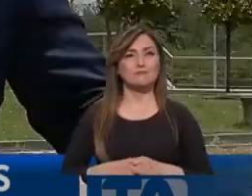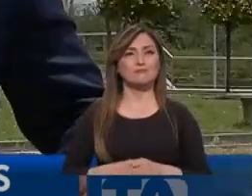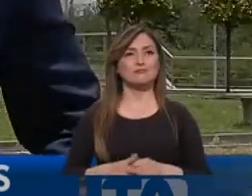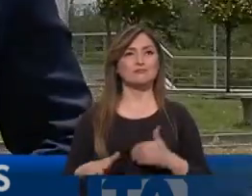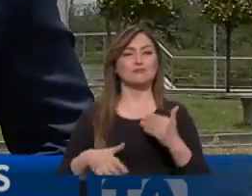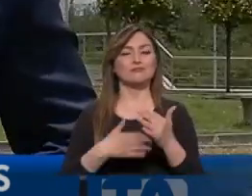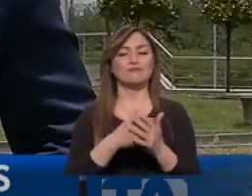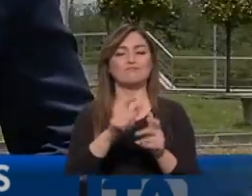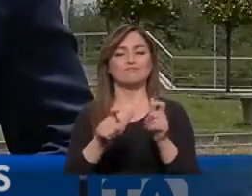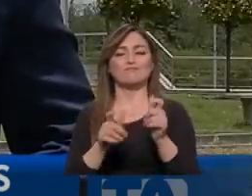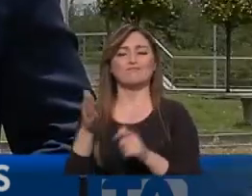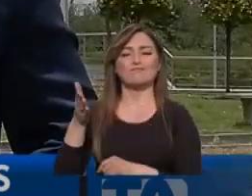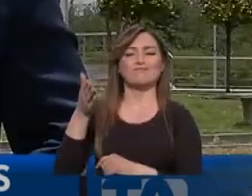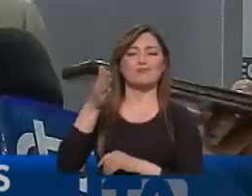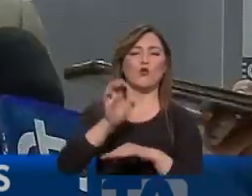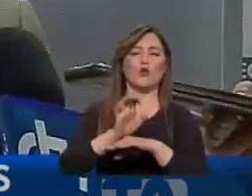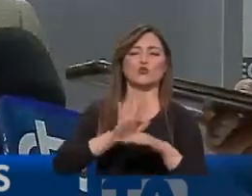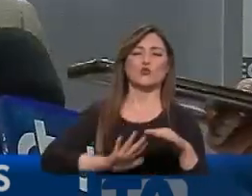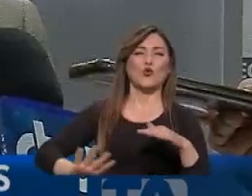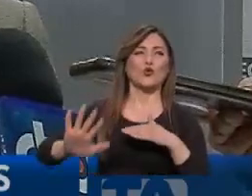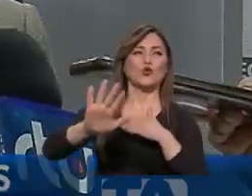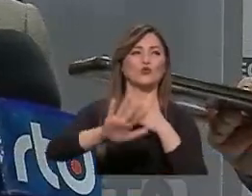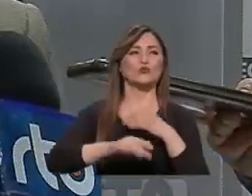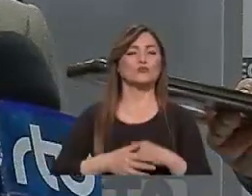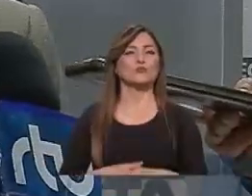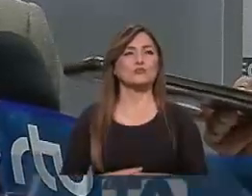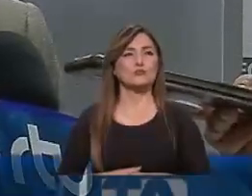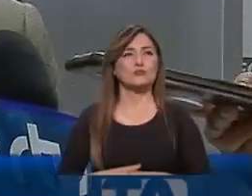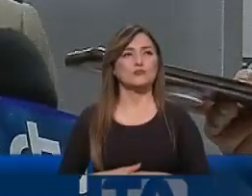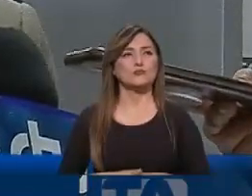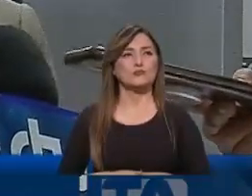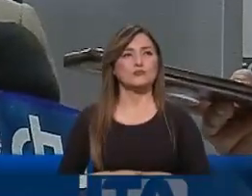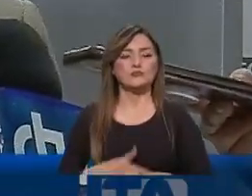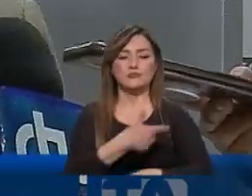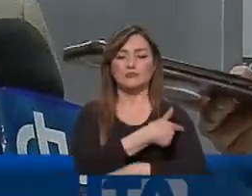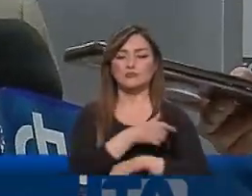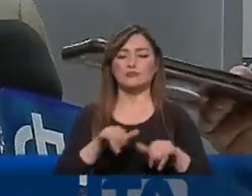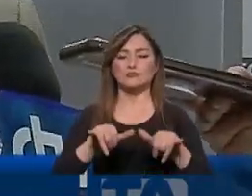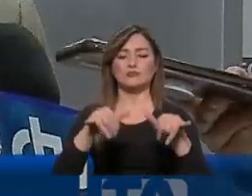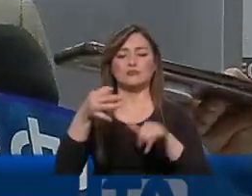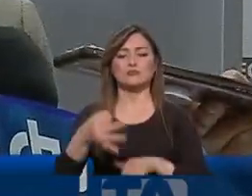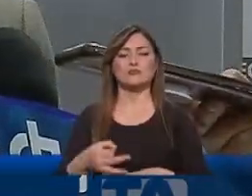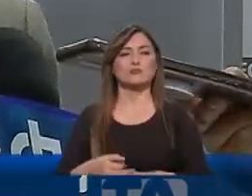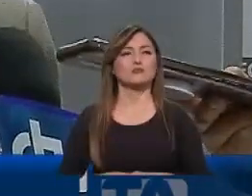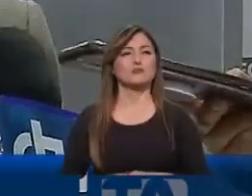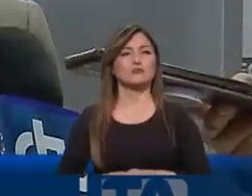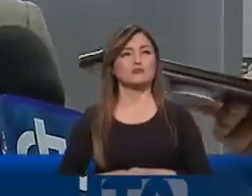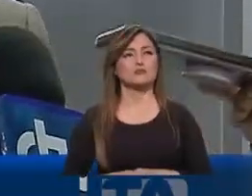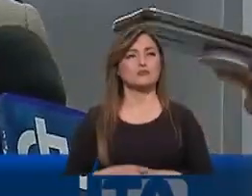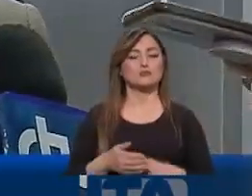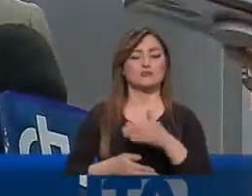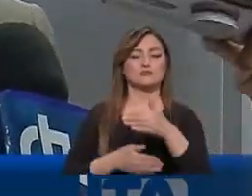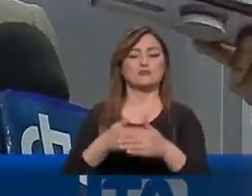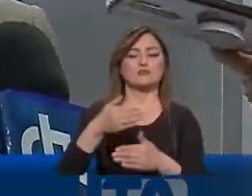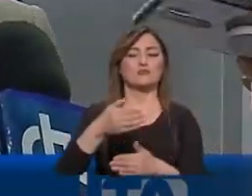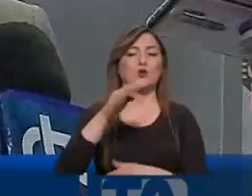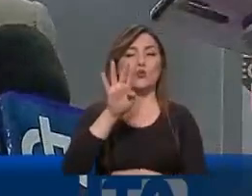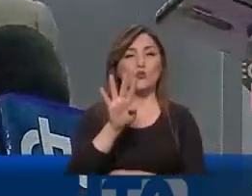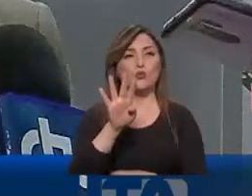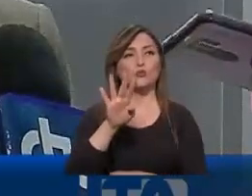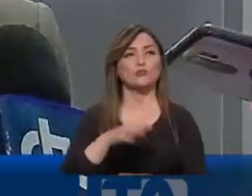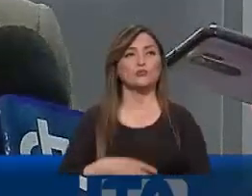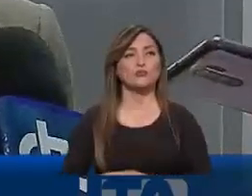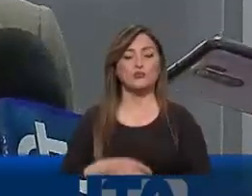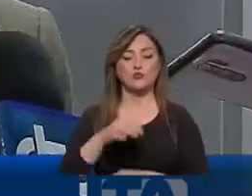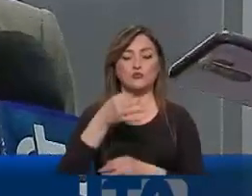a todos los rincones del país. Y que seguimos además cumpliendo con la vacunación en esta cuarta fase hasta cumplir con